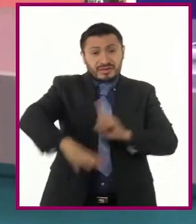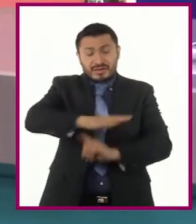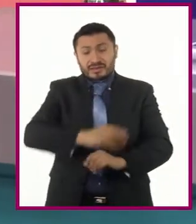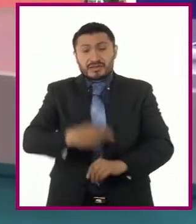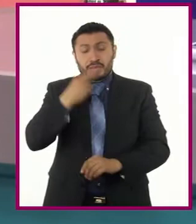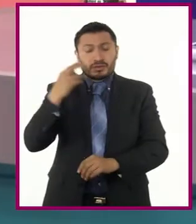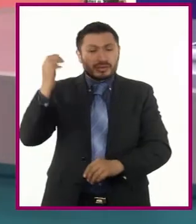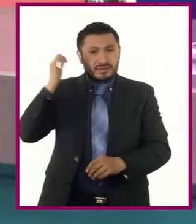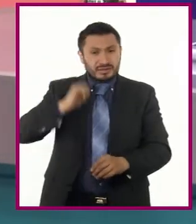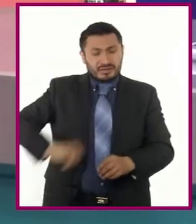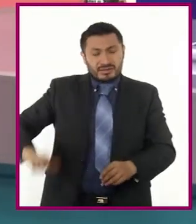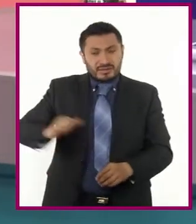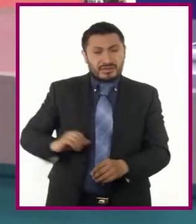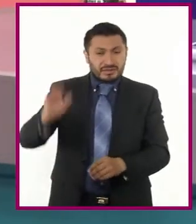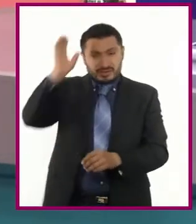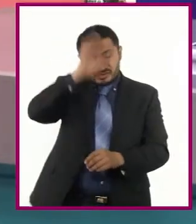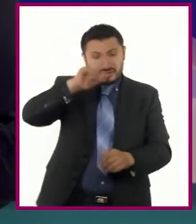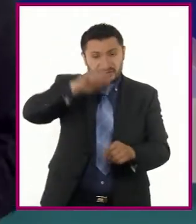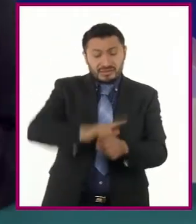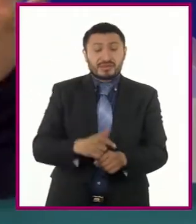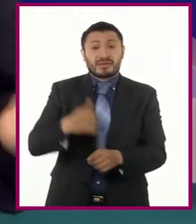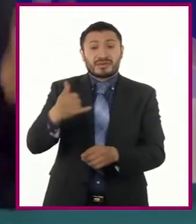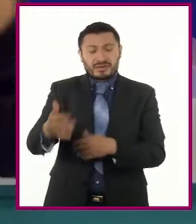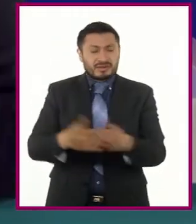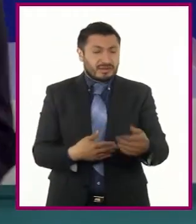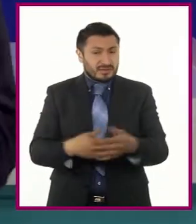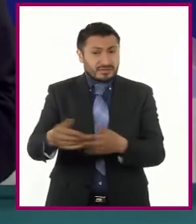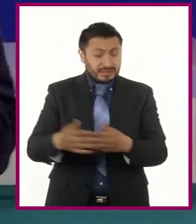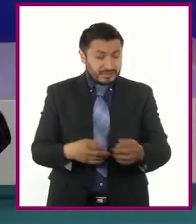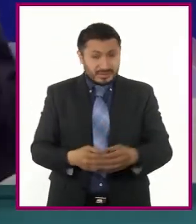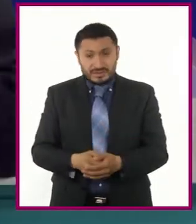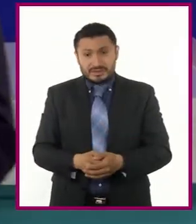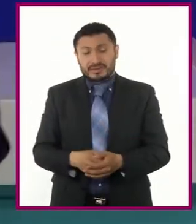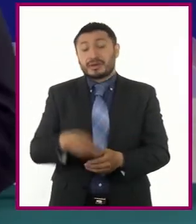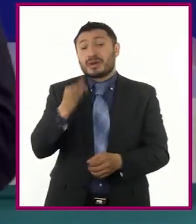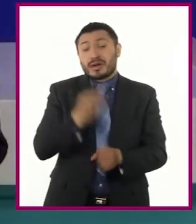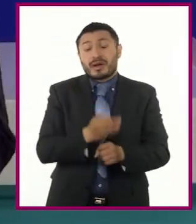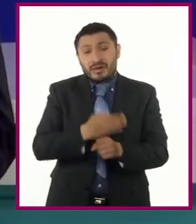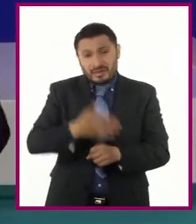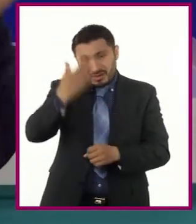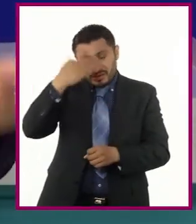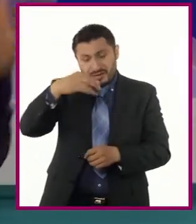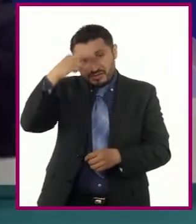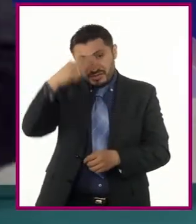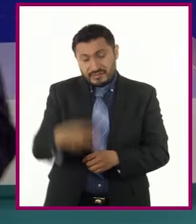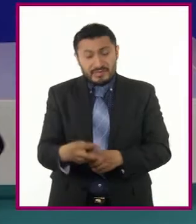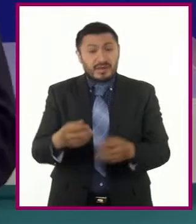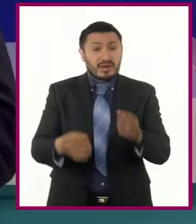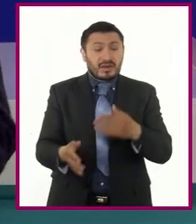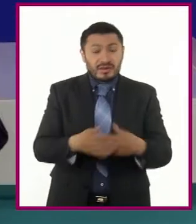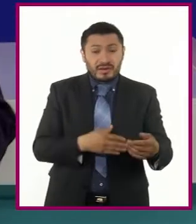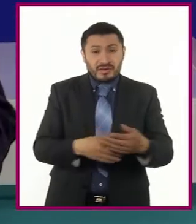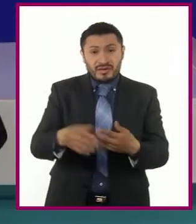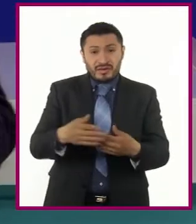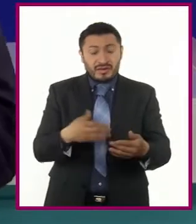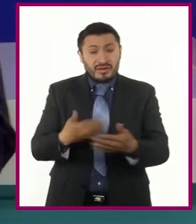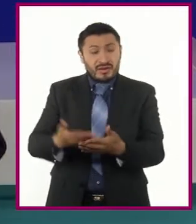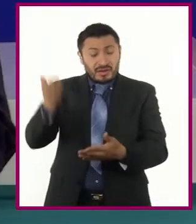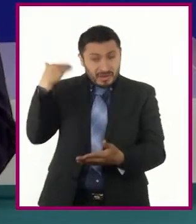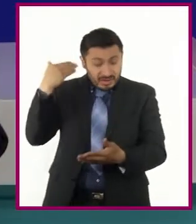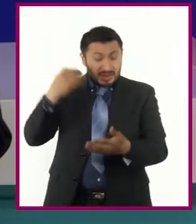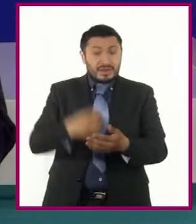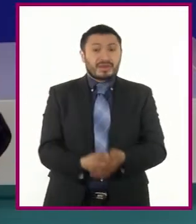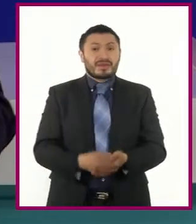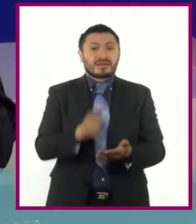culturas prehispánicas y sus sustitutos actuales. Actualmente se sabe que en el México prehispánico la limpieza era prioridad entre las